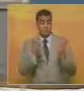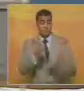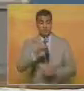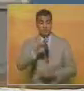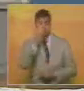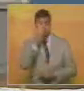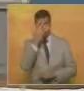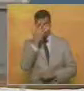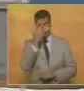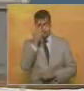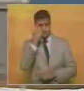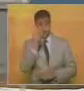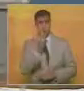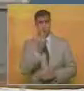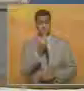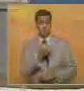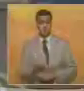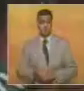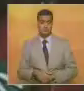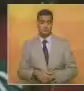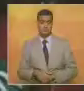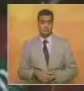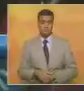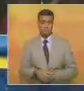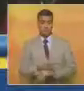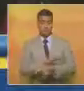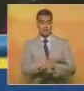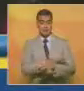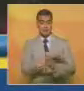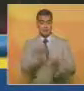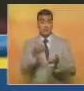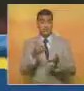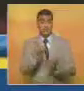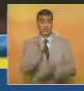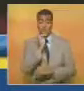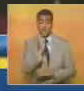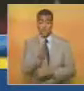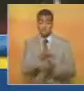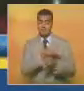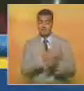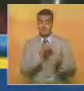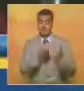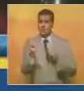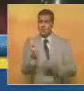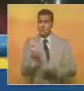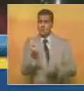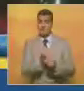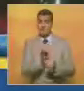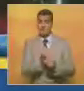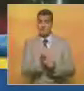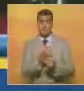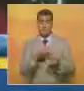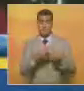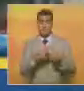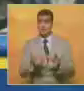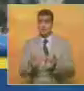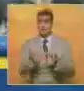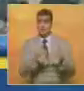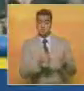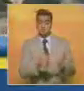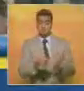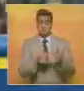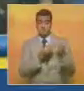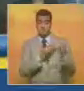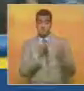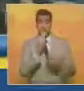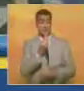de febrero, el Día de la Juventud. Desde el campamento instalado en La Victoria informó que luego de varios meses de trabajo en diferentes regiones del país, los